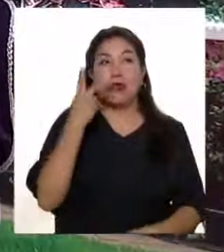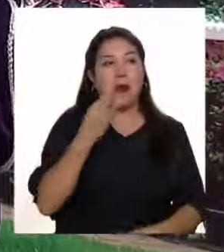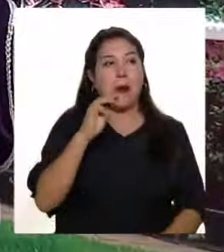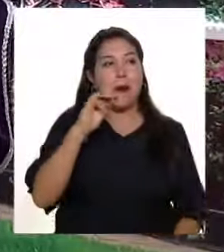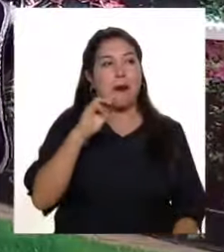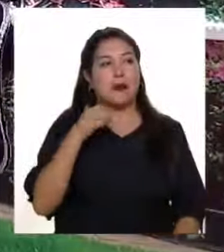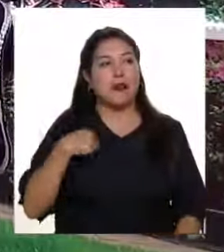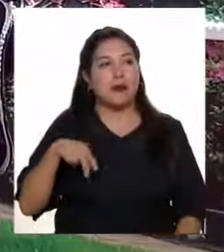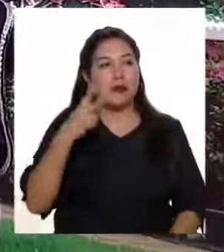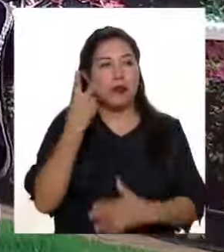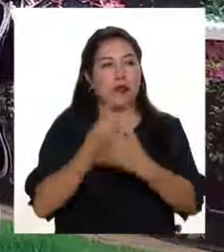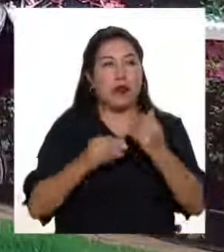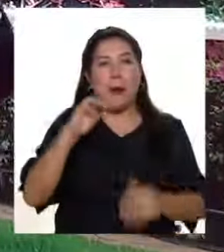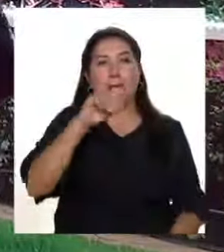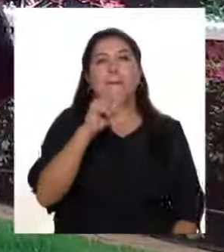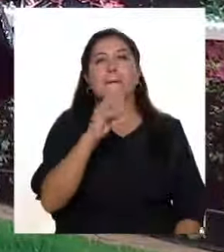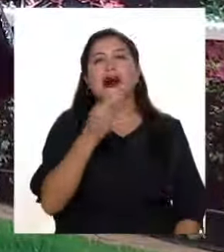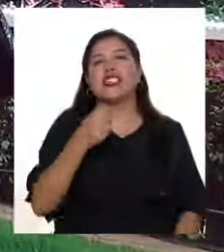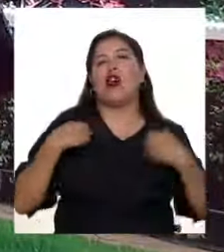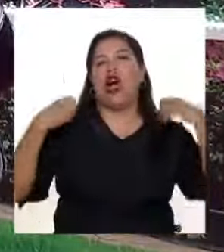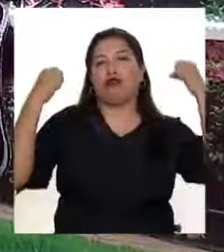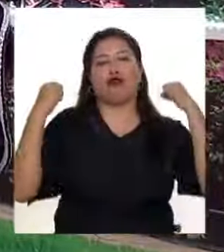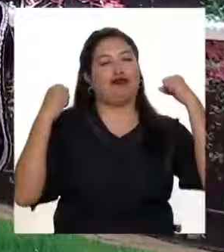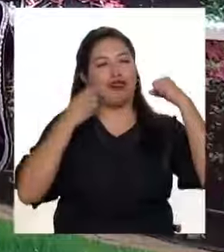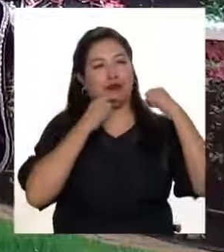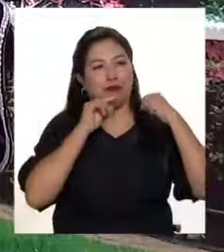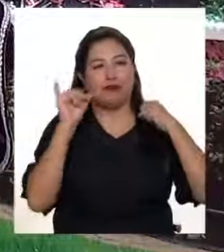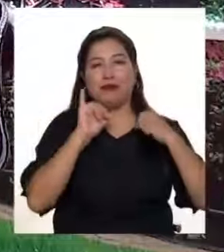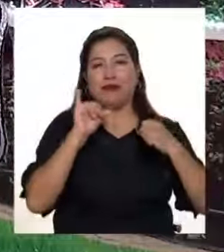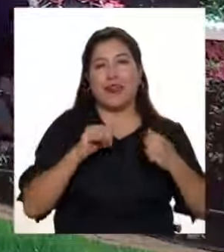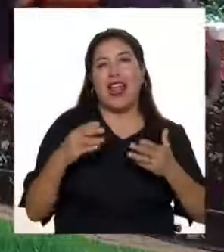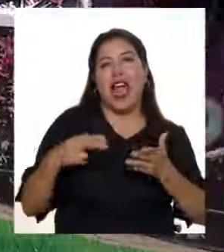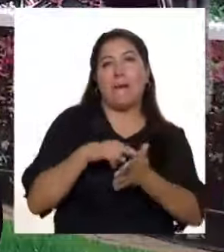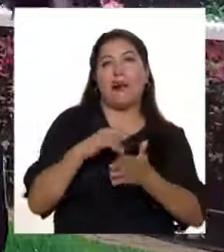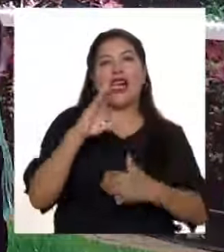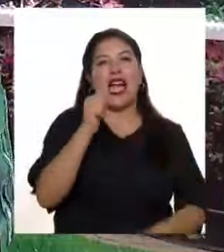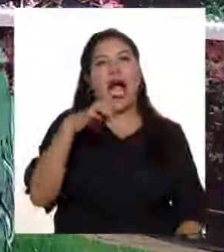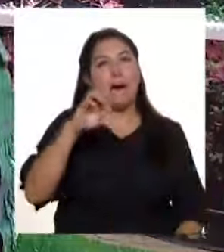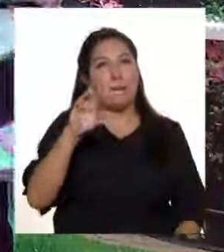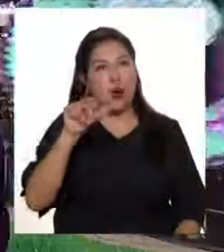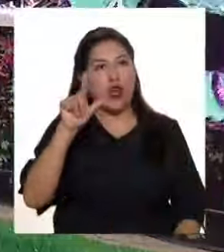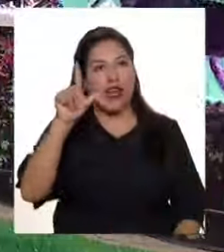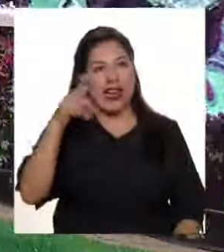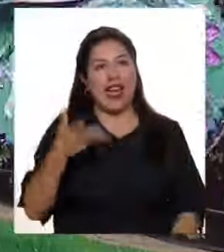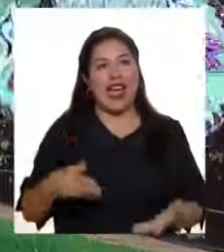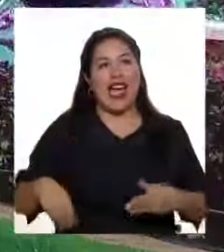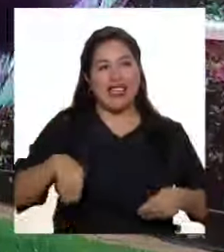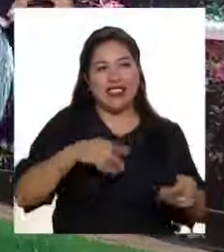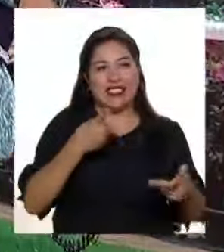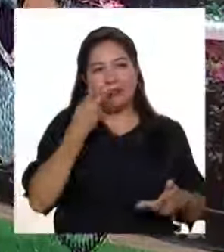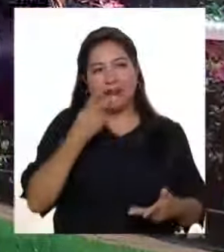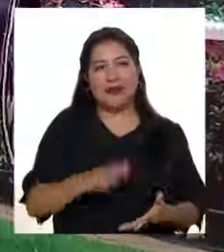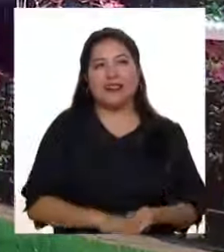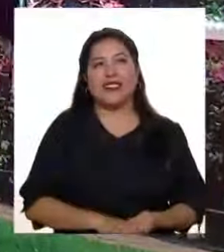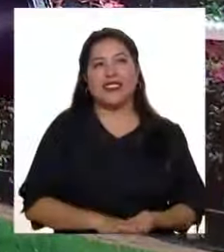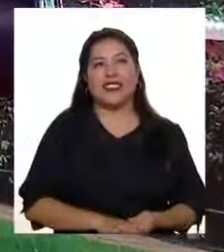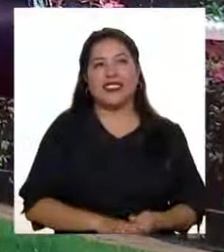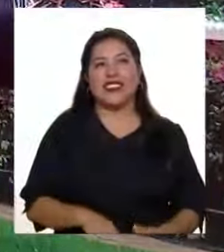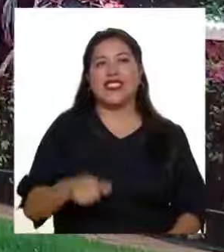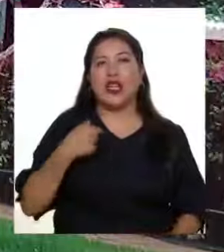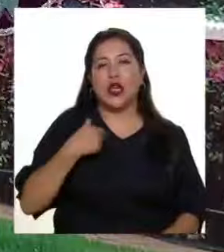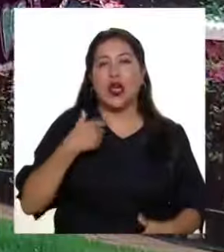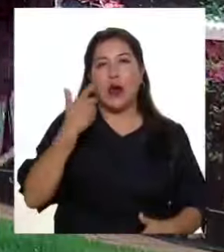Mujer Caporal, somos el primer movimiento peruano que difunde el personaje de la Macha Caporal, que es la mujer, el